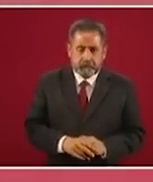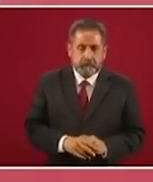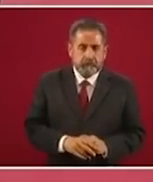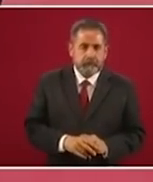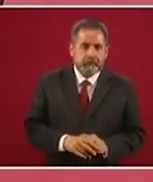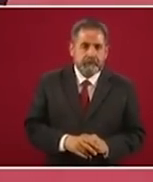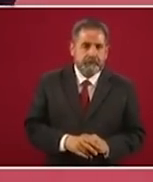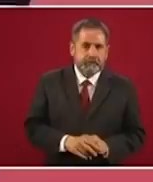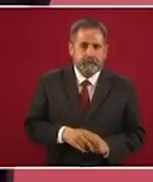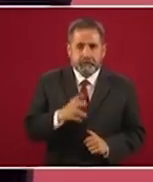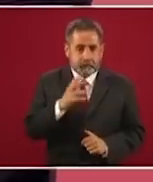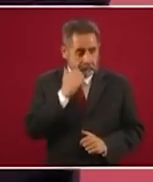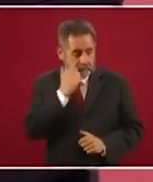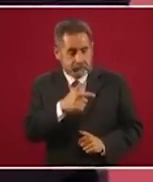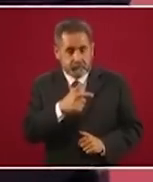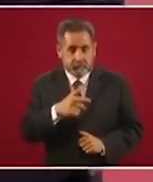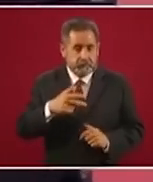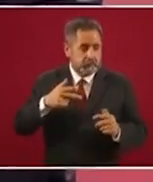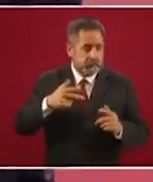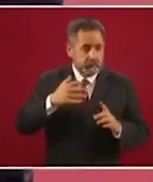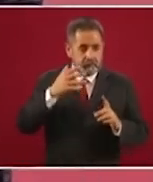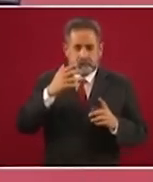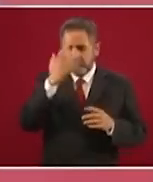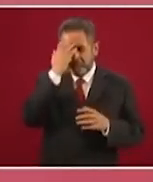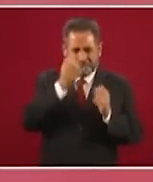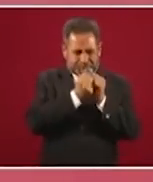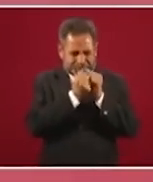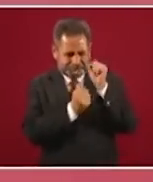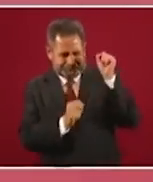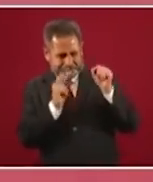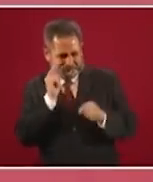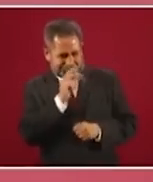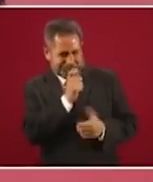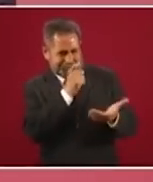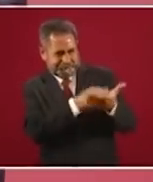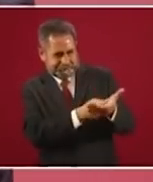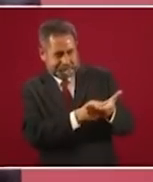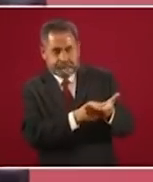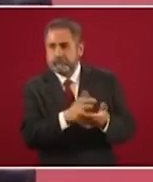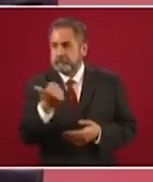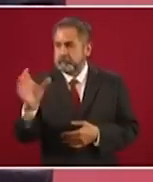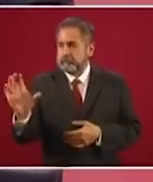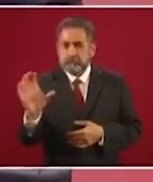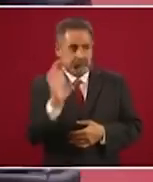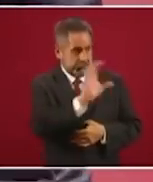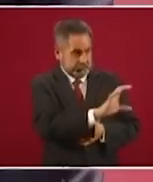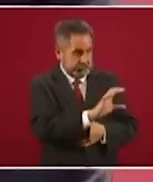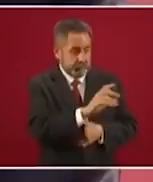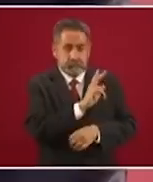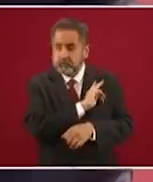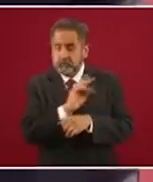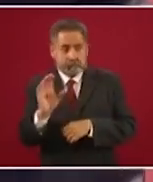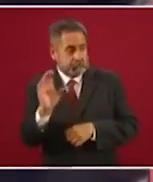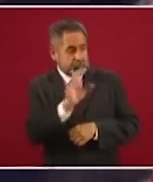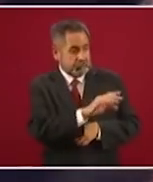¿Sí? ¿Quieres conocer a una persona? Dale dinero, dale poder.